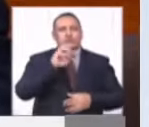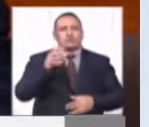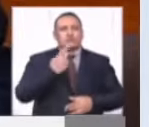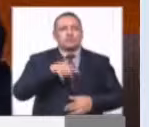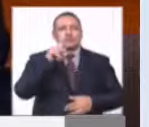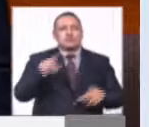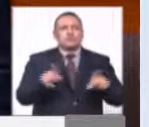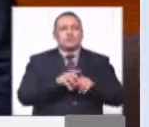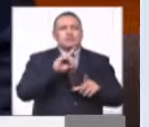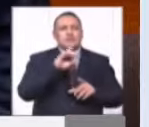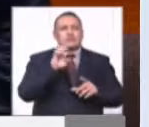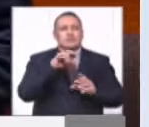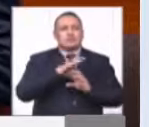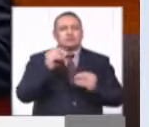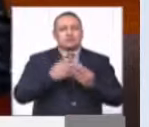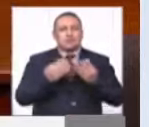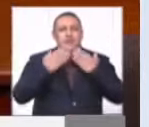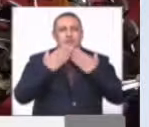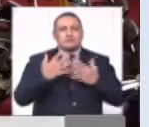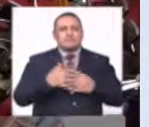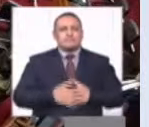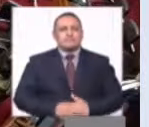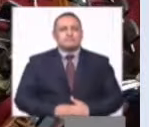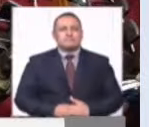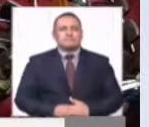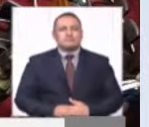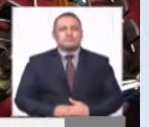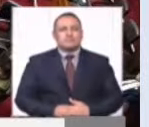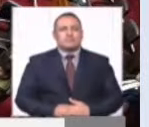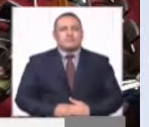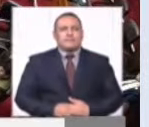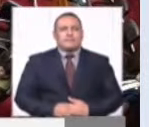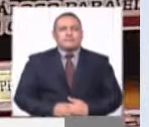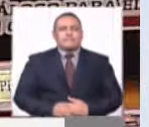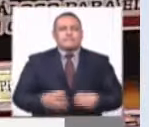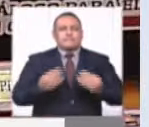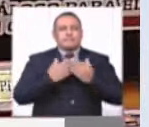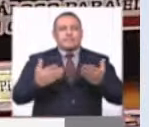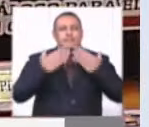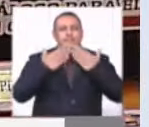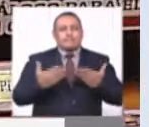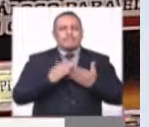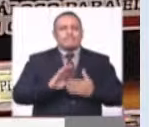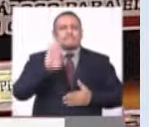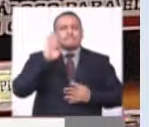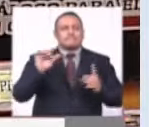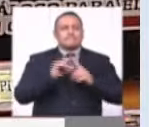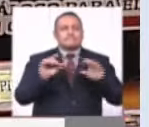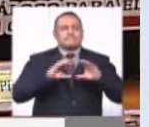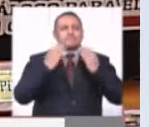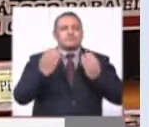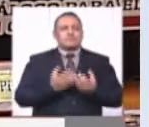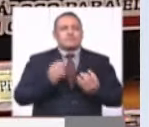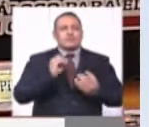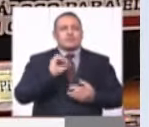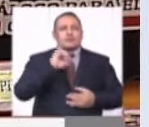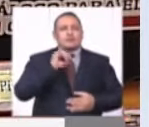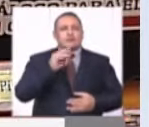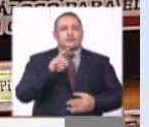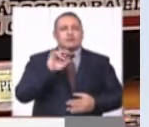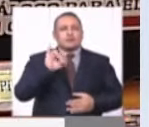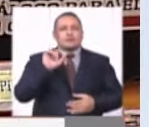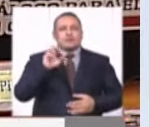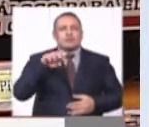millones para el dengue. Muchas gracias, señor presidente. Gracias, congresista. Tiene el uso de la palabra la congresista Jenny López